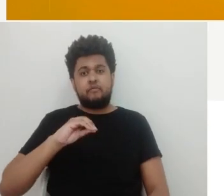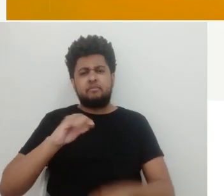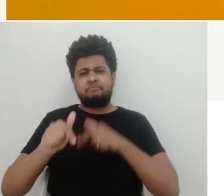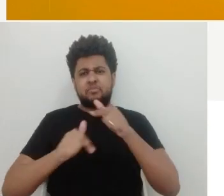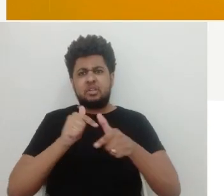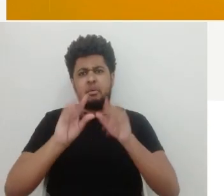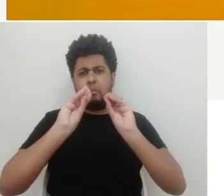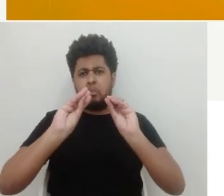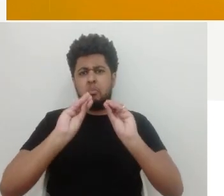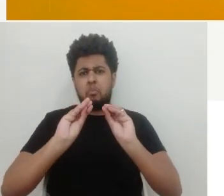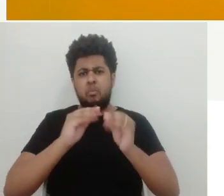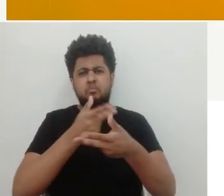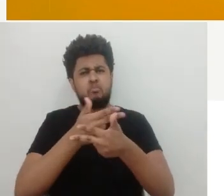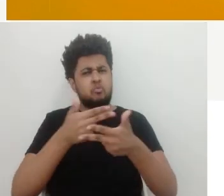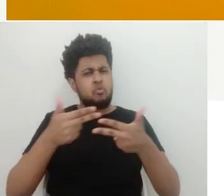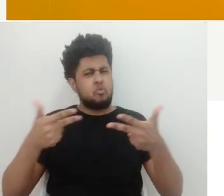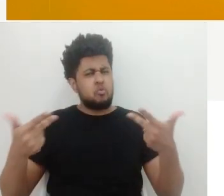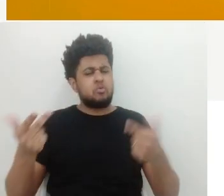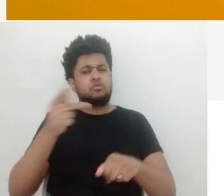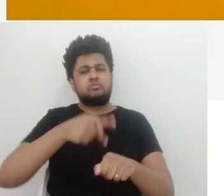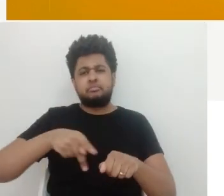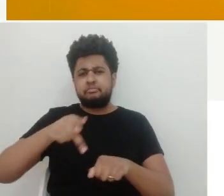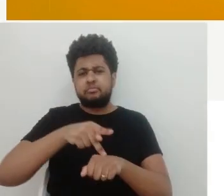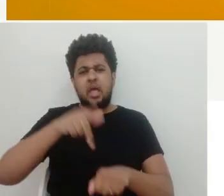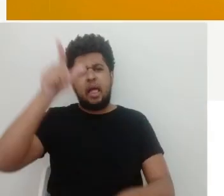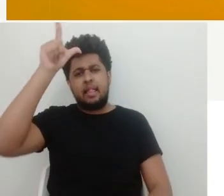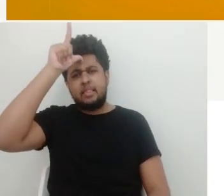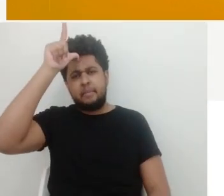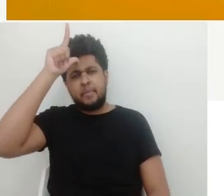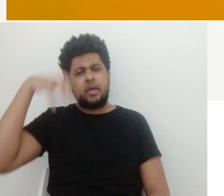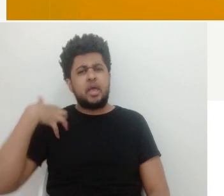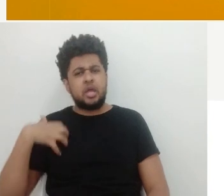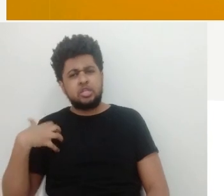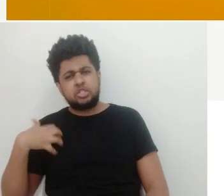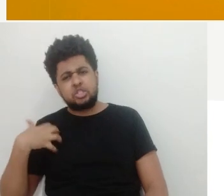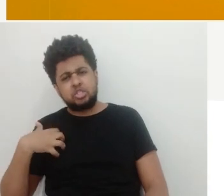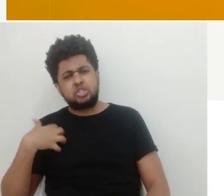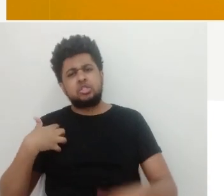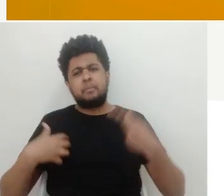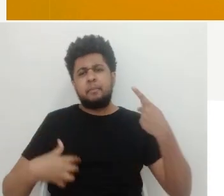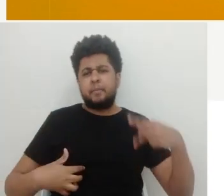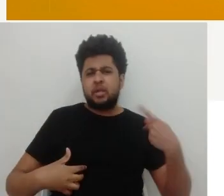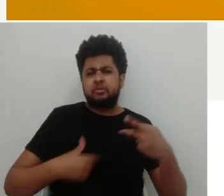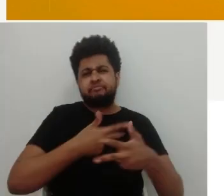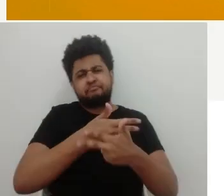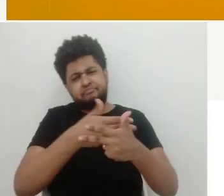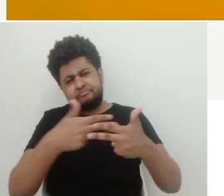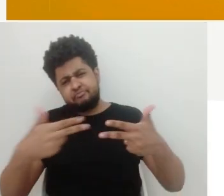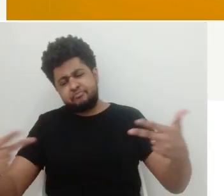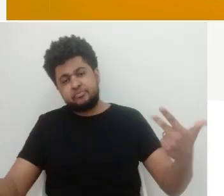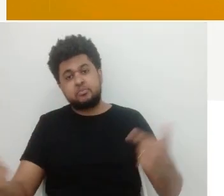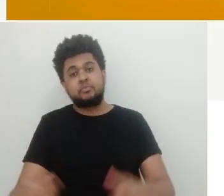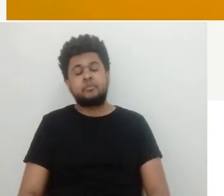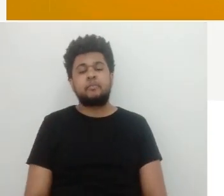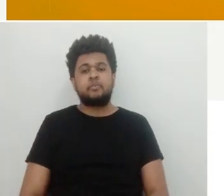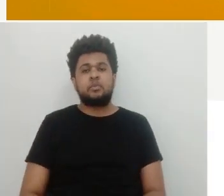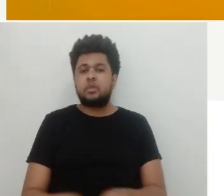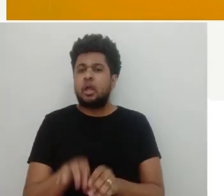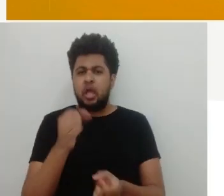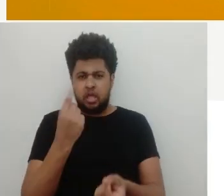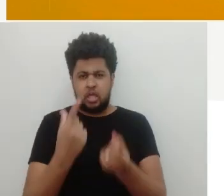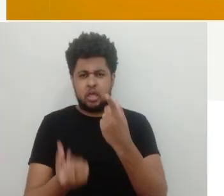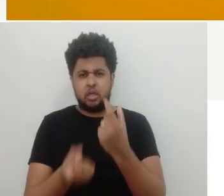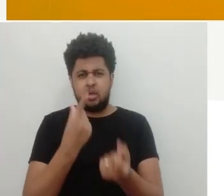Y algunos han sido traducidos al árabe, chino, francés, guaraní, inglés, maya,